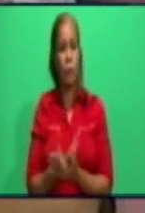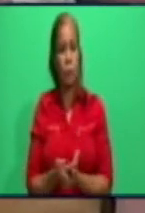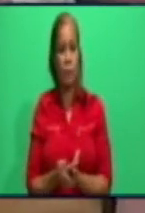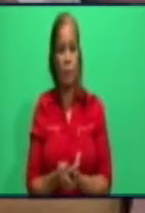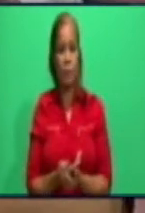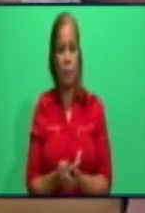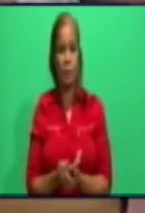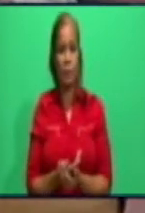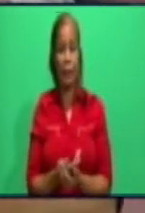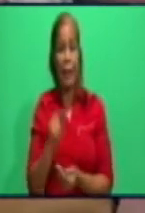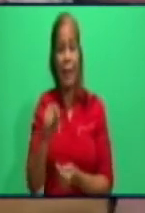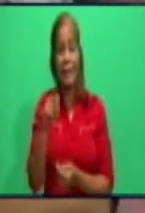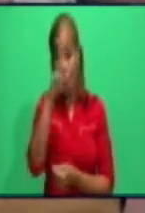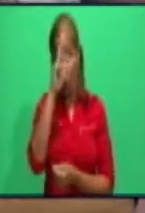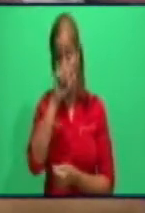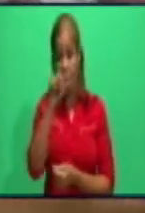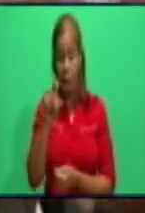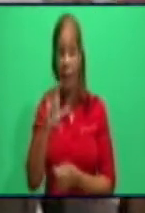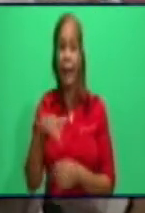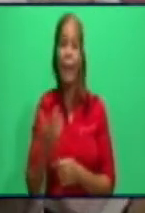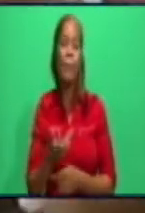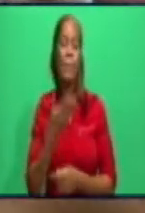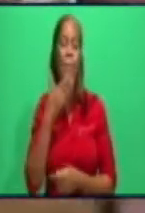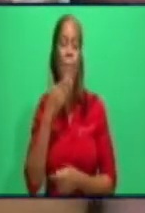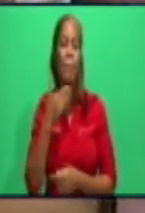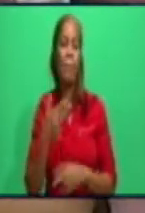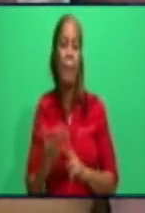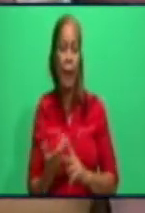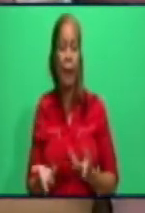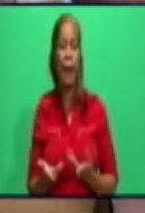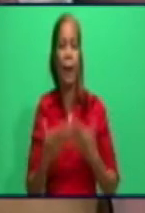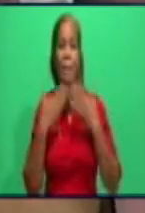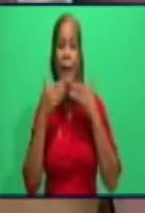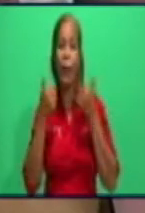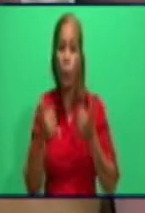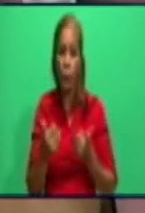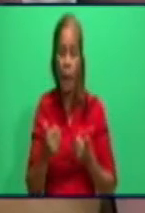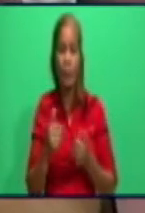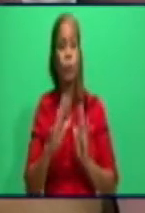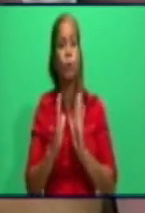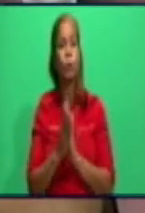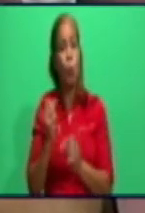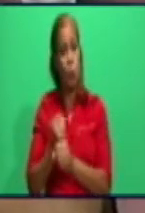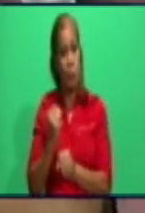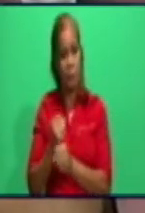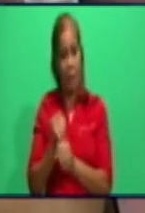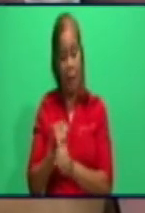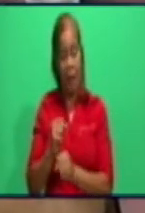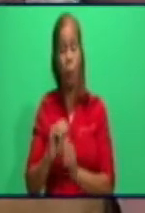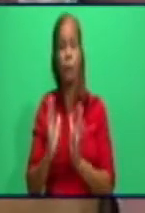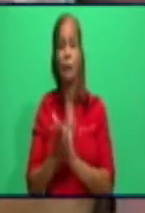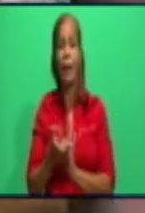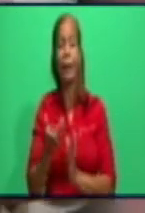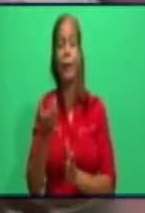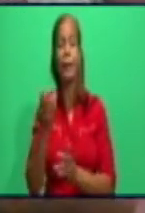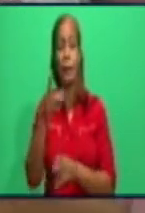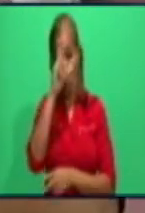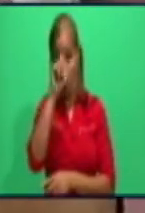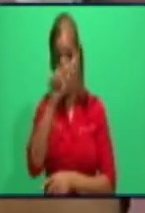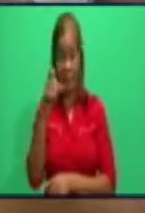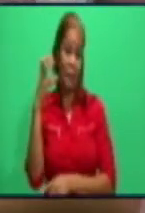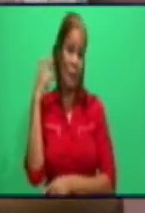está para atender, sino garantizar toda la retaguardia de lo que están enfrentando nuestros compañeros del Hospital Celia Sánchez Manduley. Por tanto, también tenemos